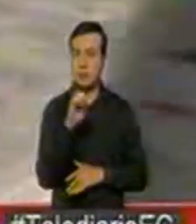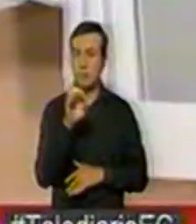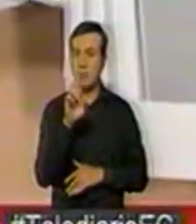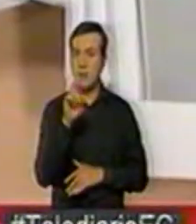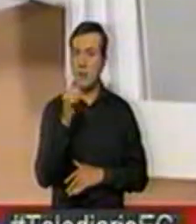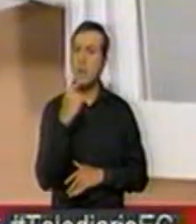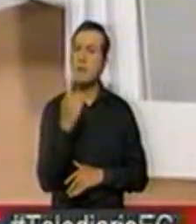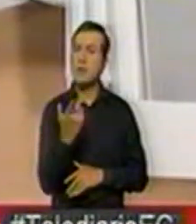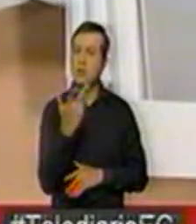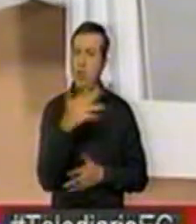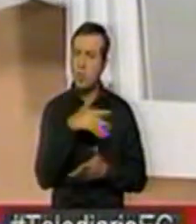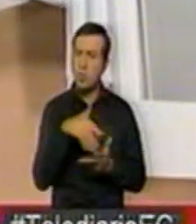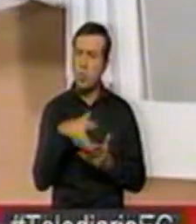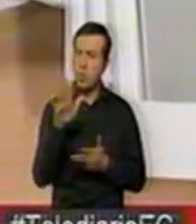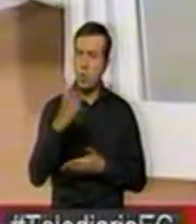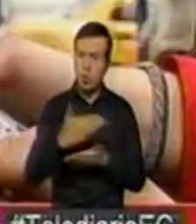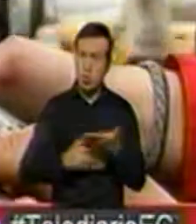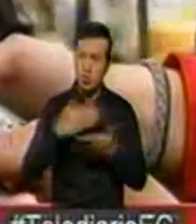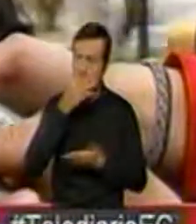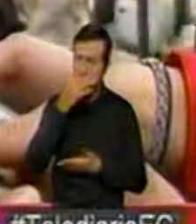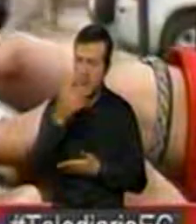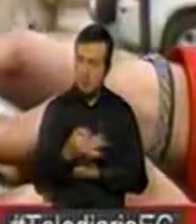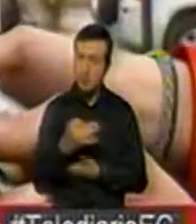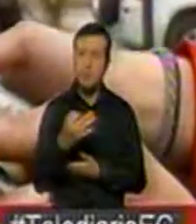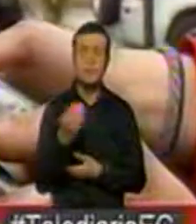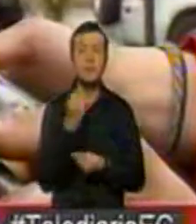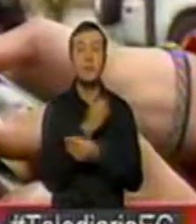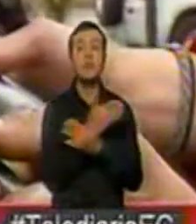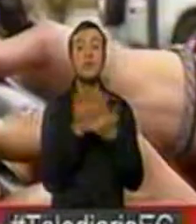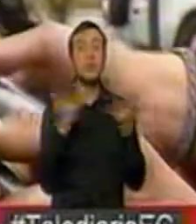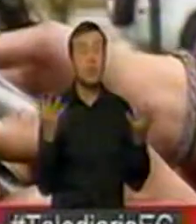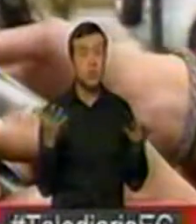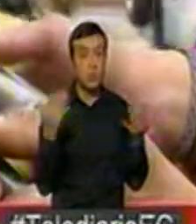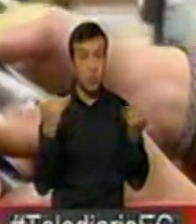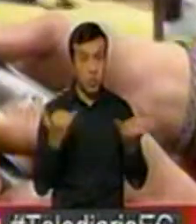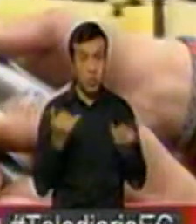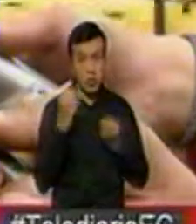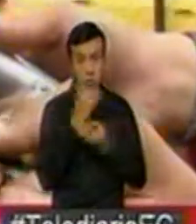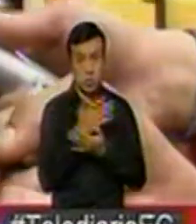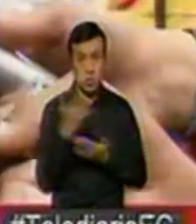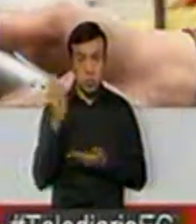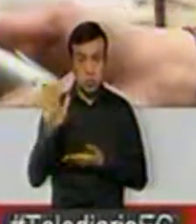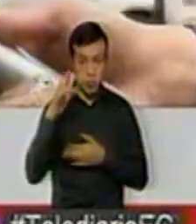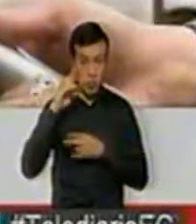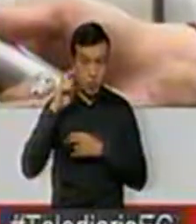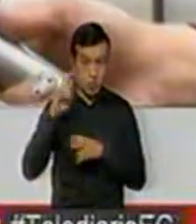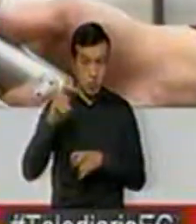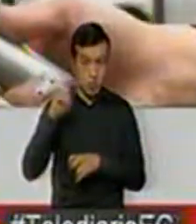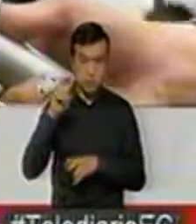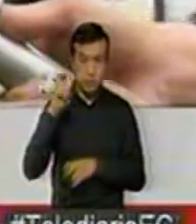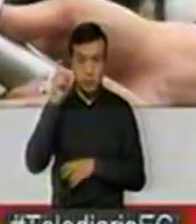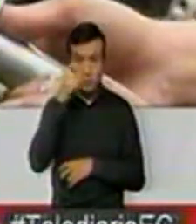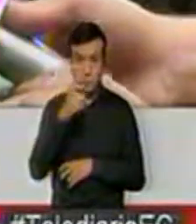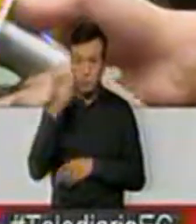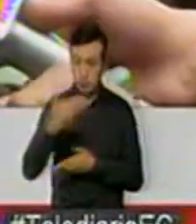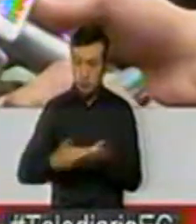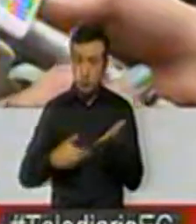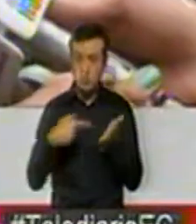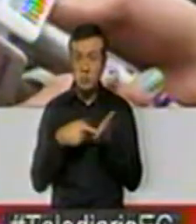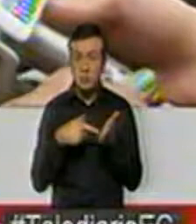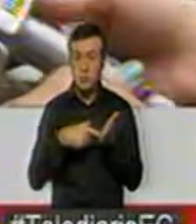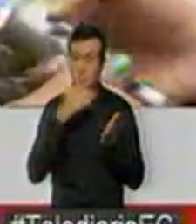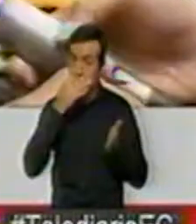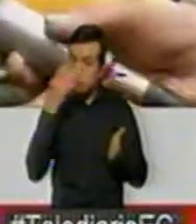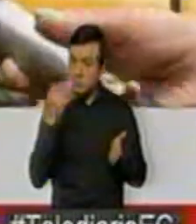pone en duda la veracidad de dichos archivos. Ratificó que lo que dice, lo que indica ese archivo encontrado por Fiscalía no tiene